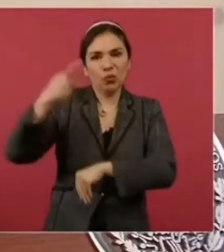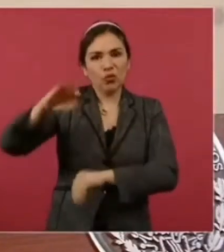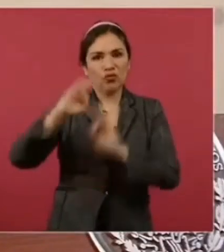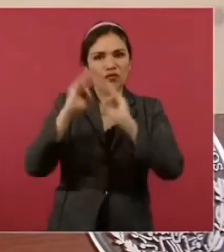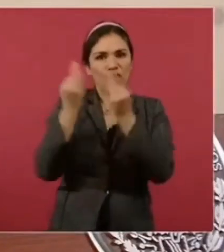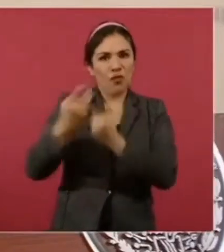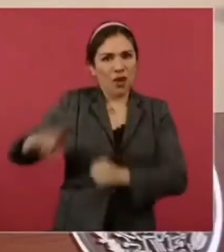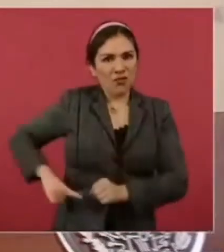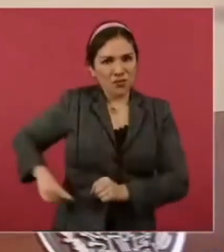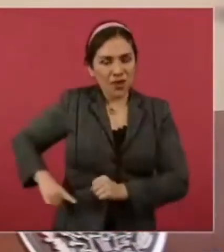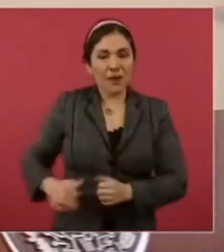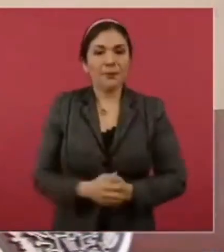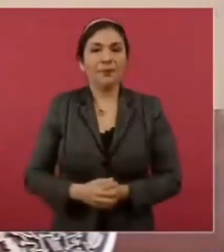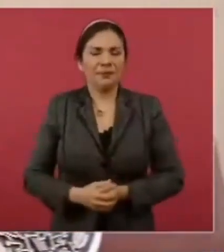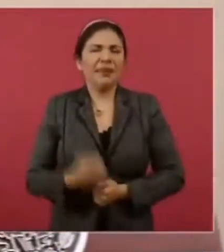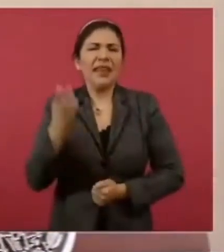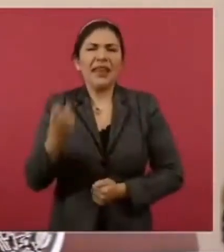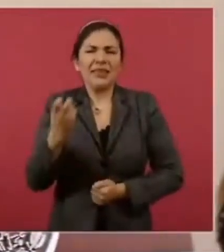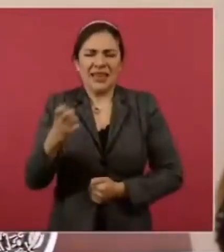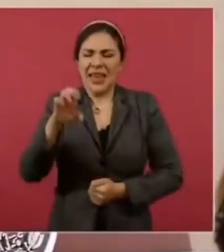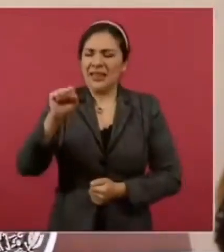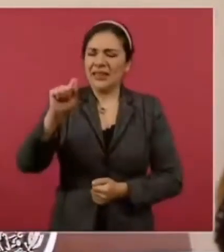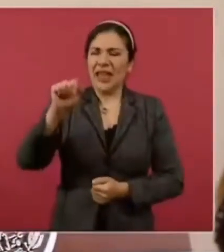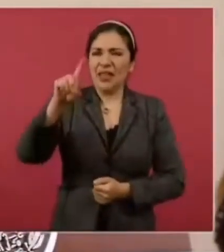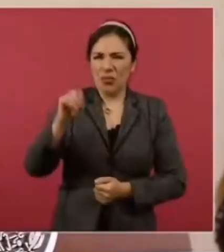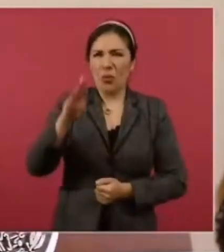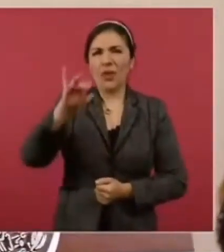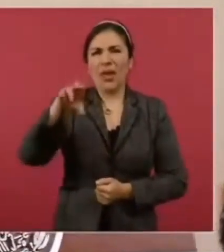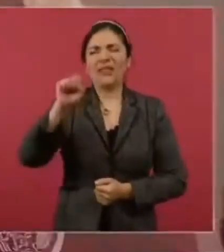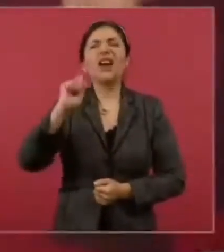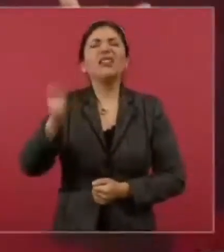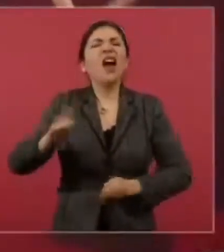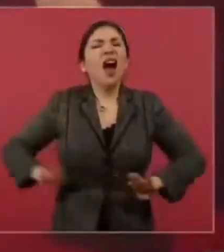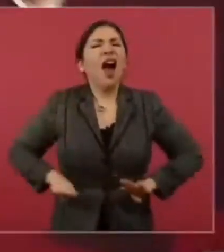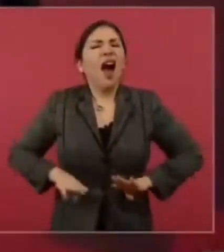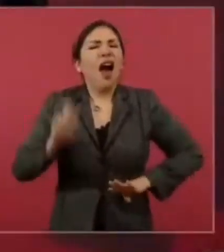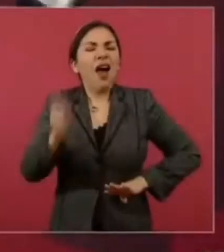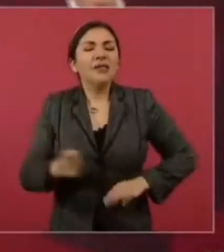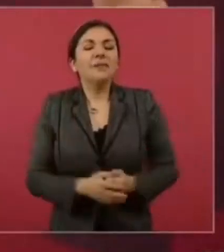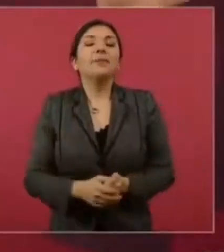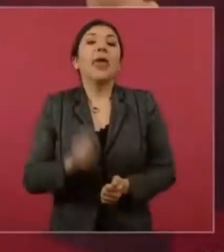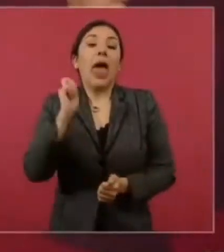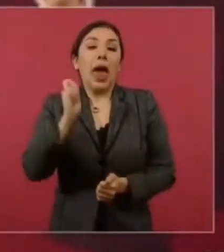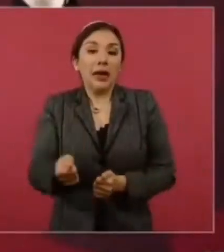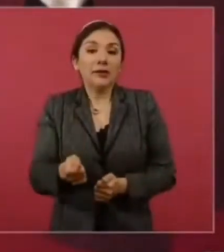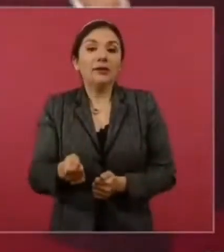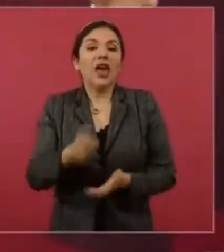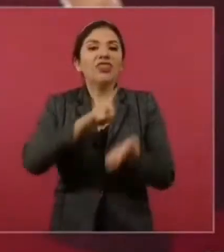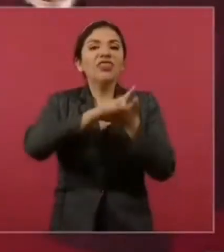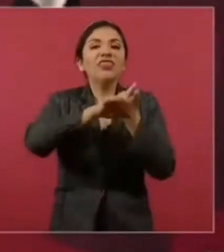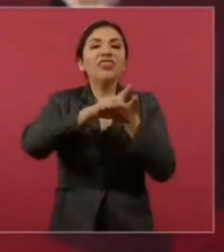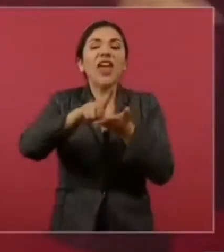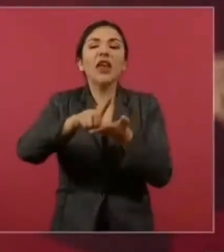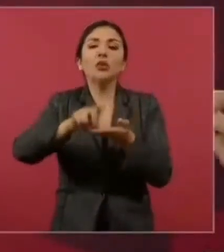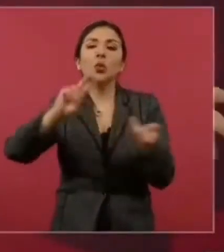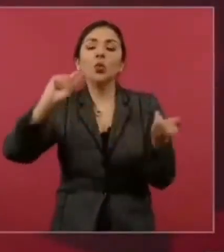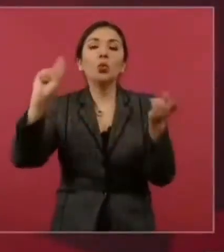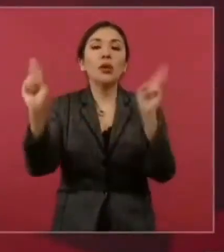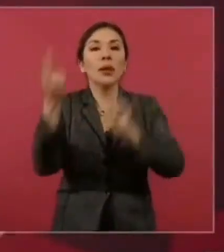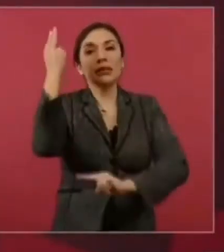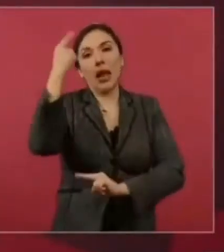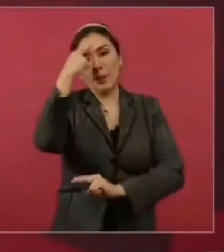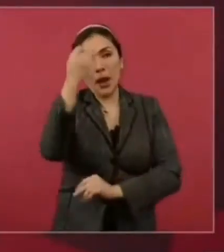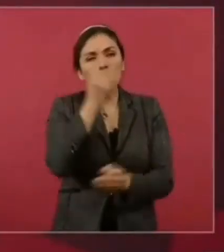Y una característica del estado de bienestar es que son derechos